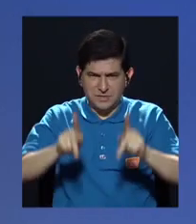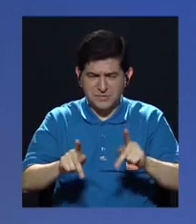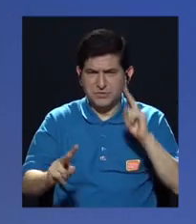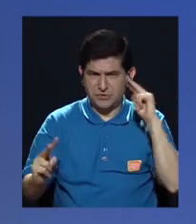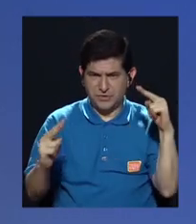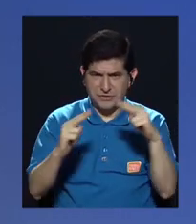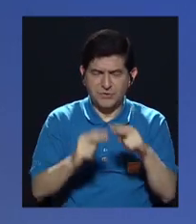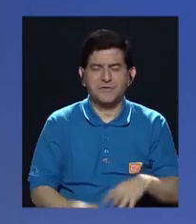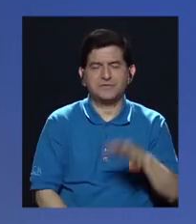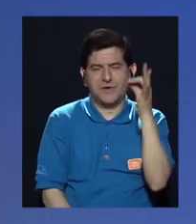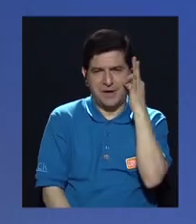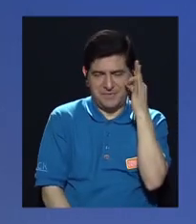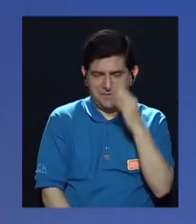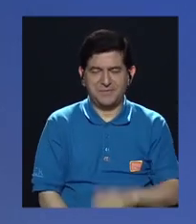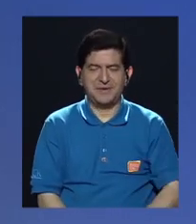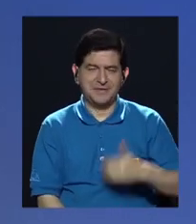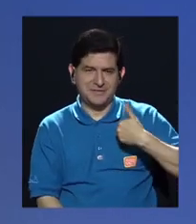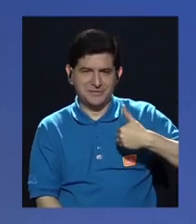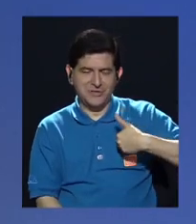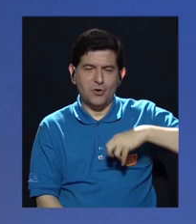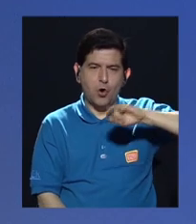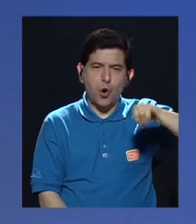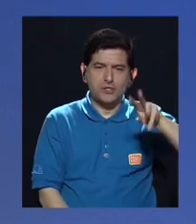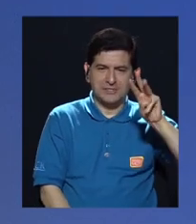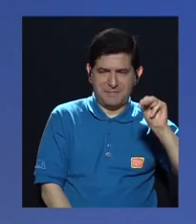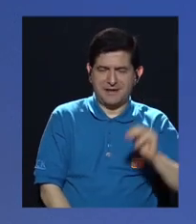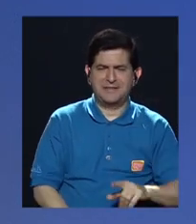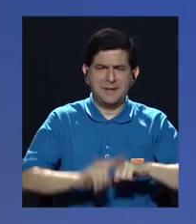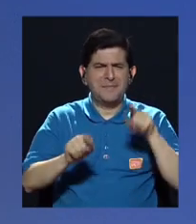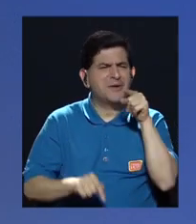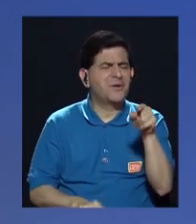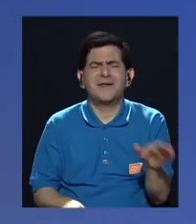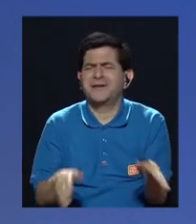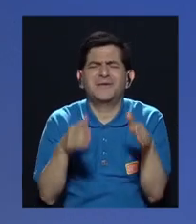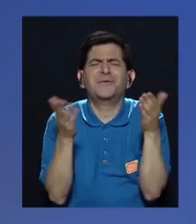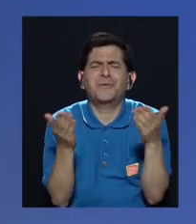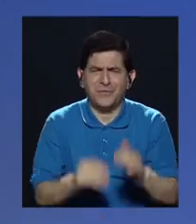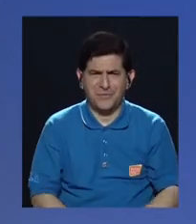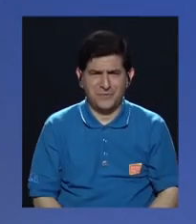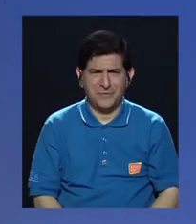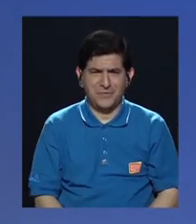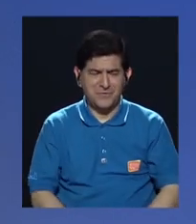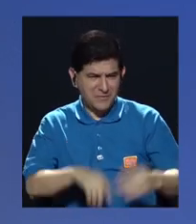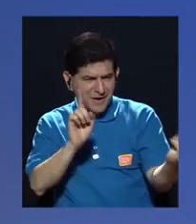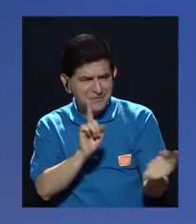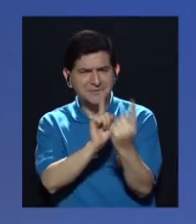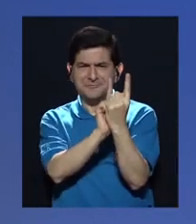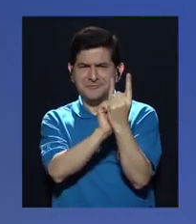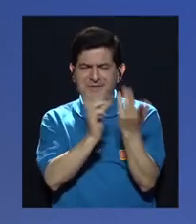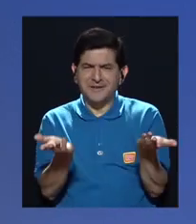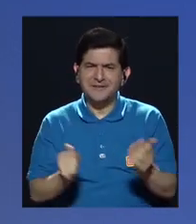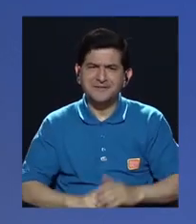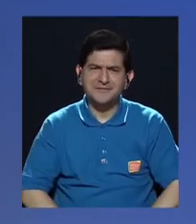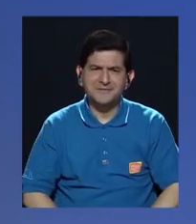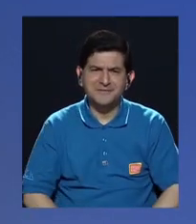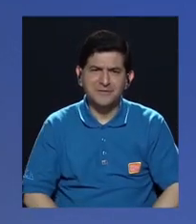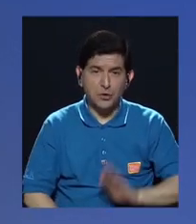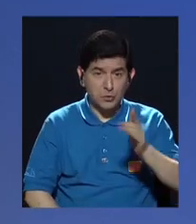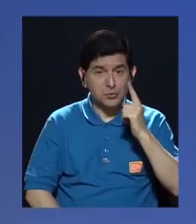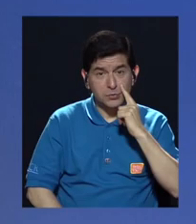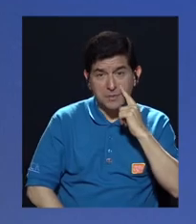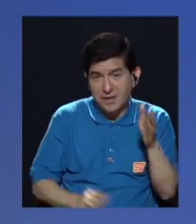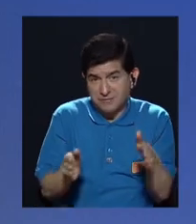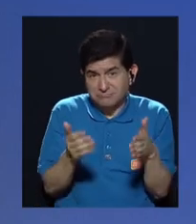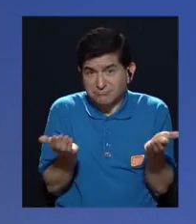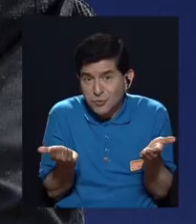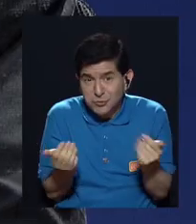conoce y conoció a don Pepe, don José Martí, pero ¿cómo era don Pepe de encuentro? ¿Cómo era su